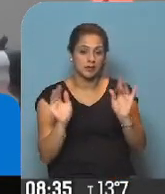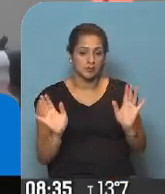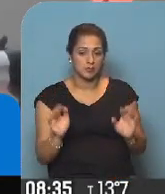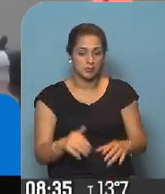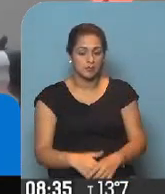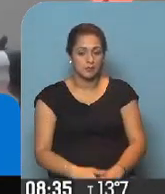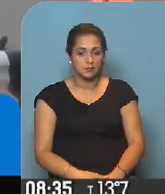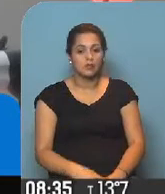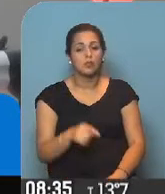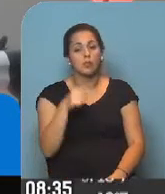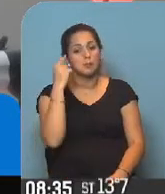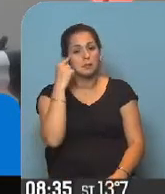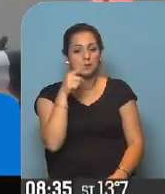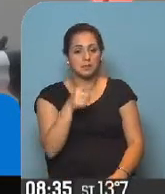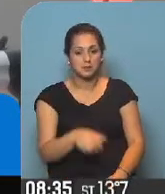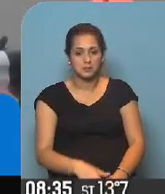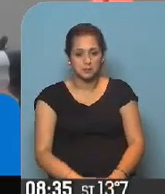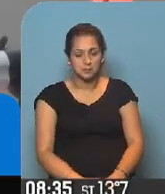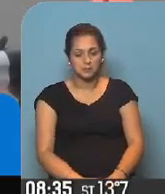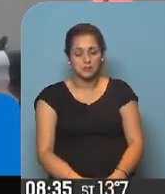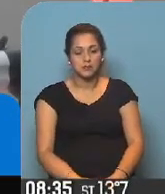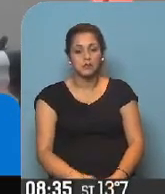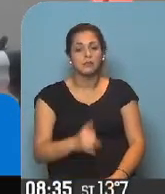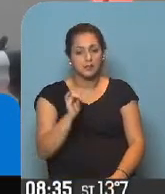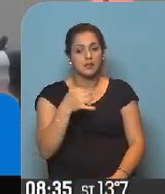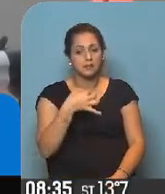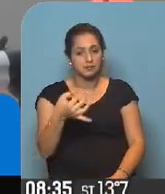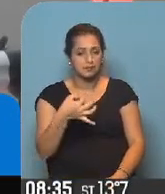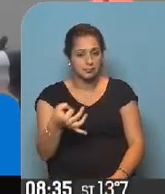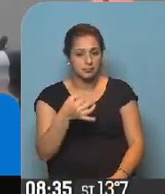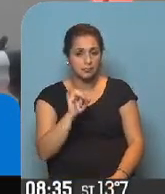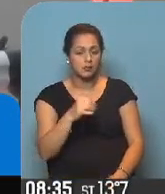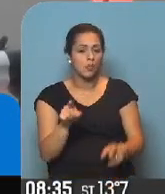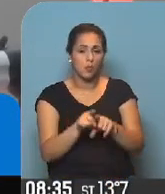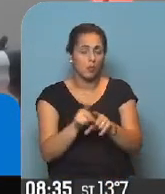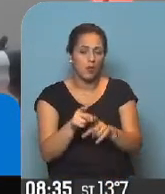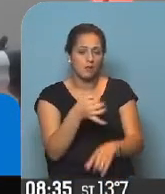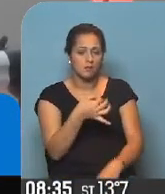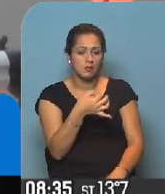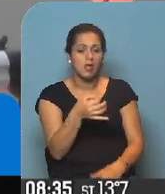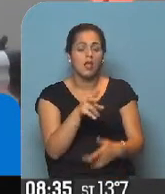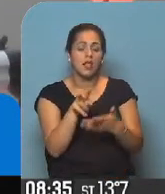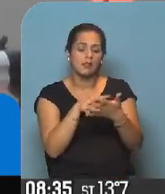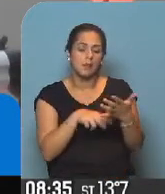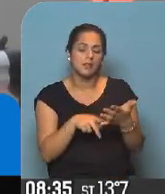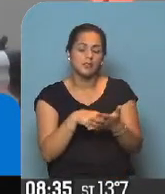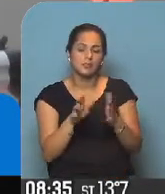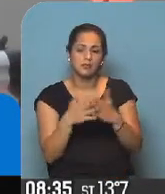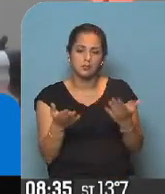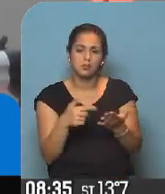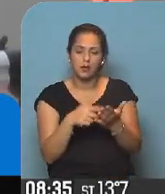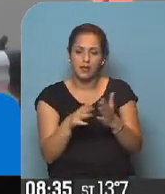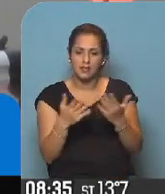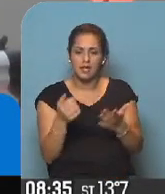vos como lo ves si también igual estaba leyendo la etapa de no sé si nada de ámbito o algún otro